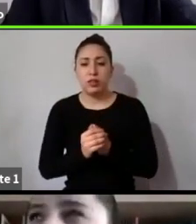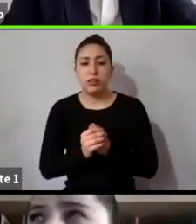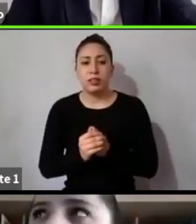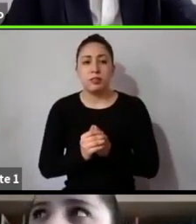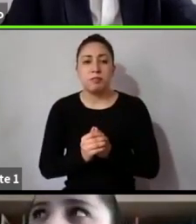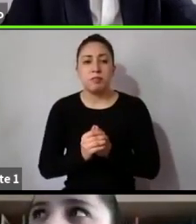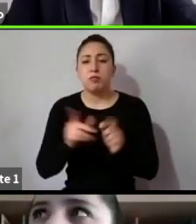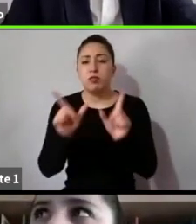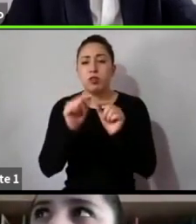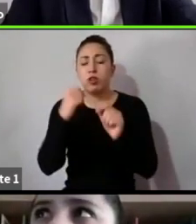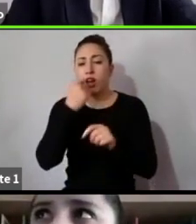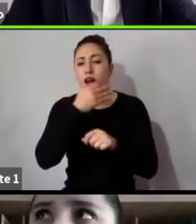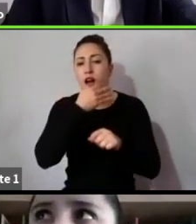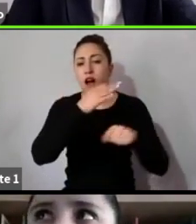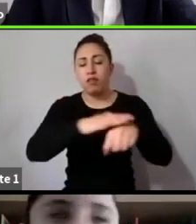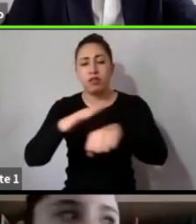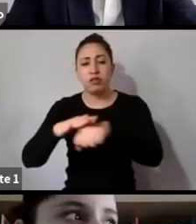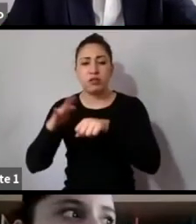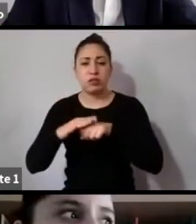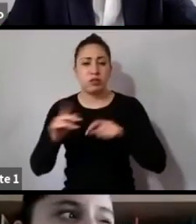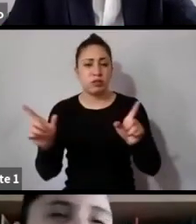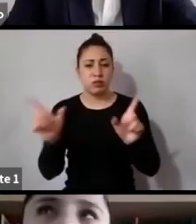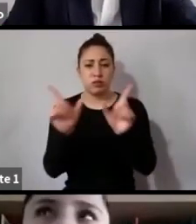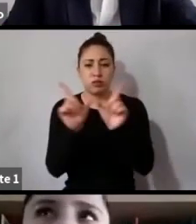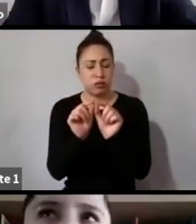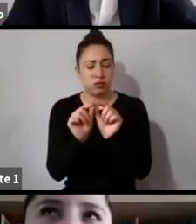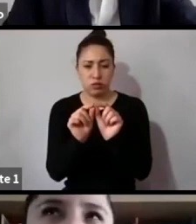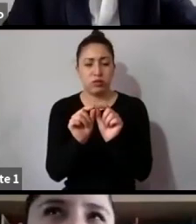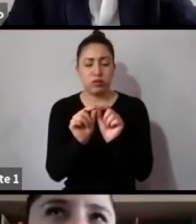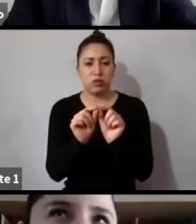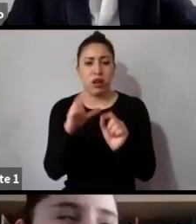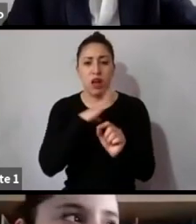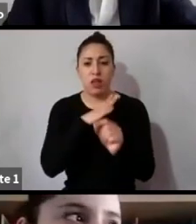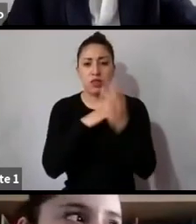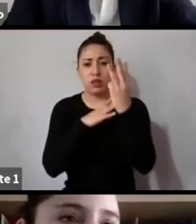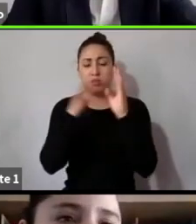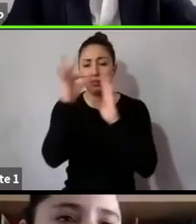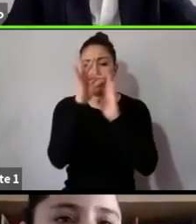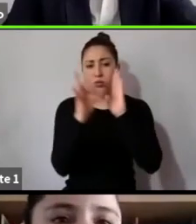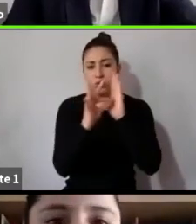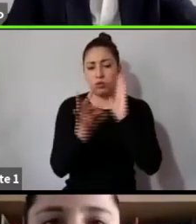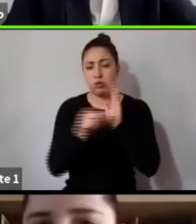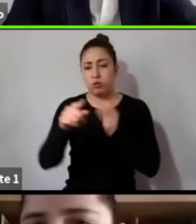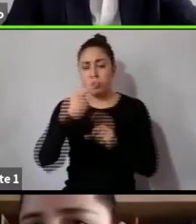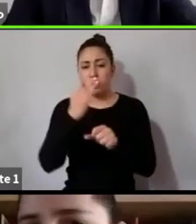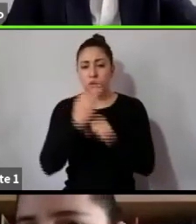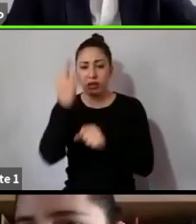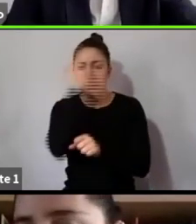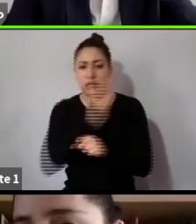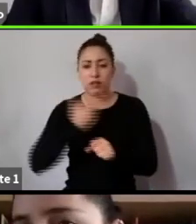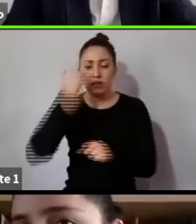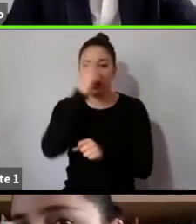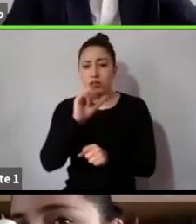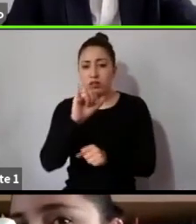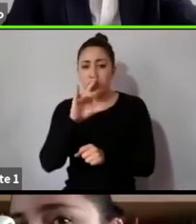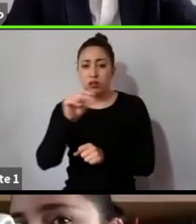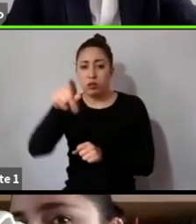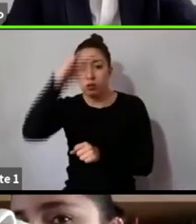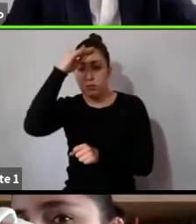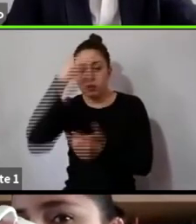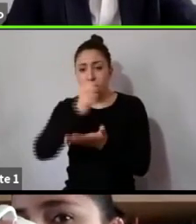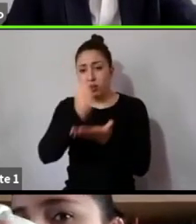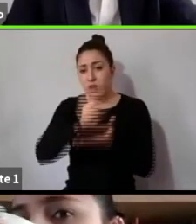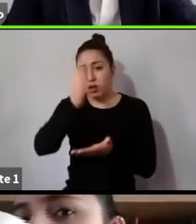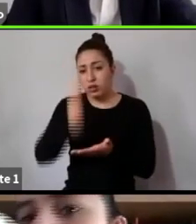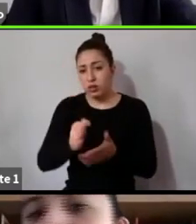un comunicado y tres puntos que estaremos revisando y que estaremos poniendo a su consideración tres